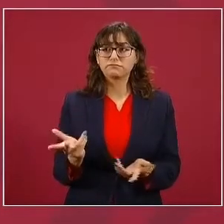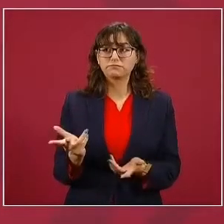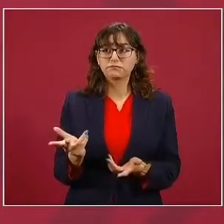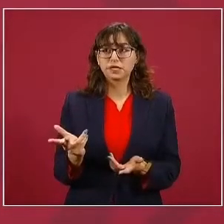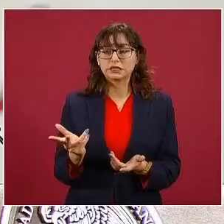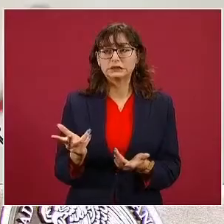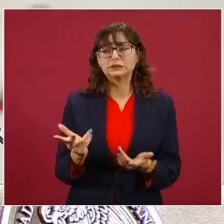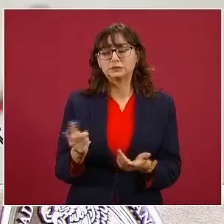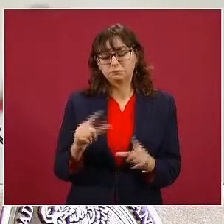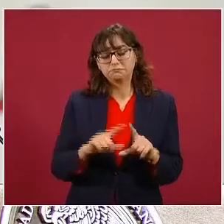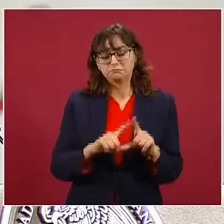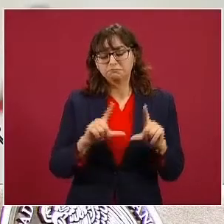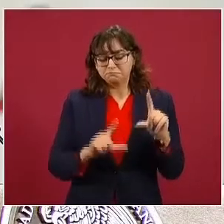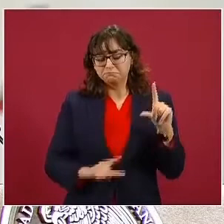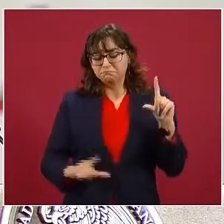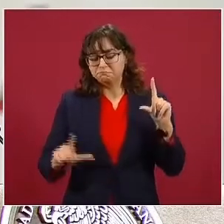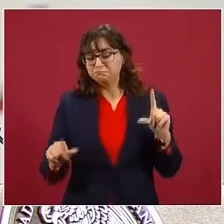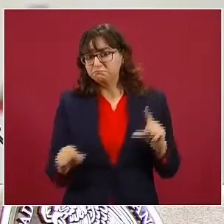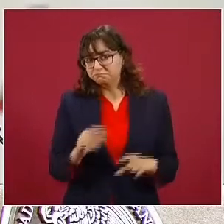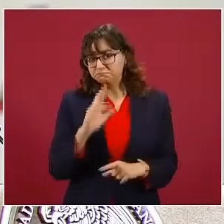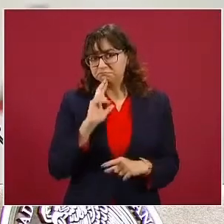salido bien.